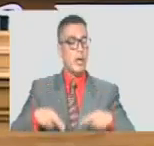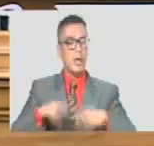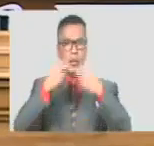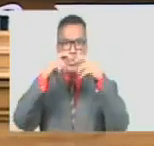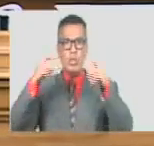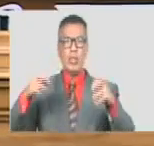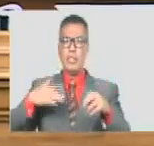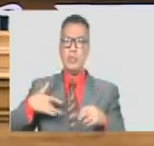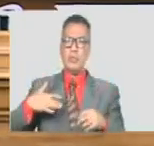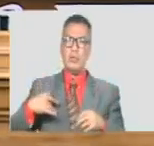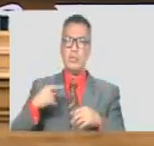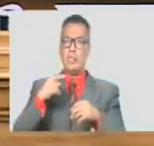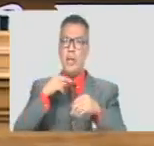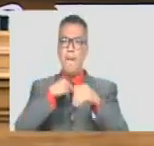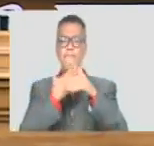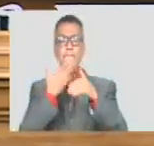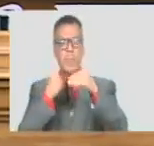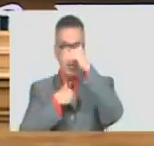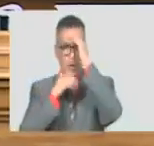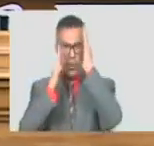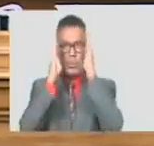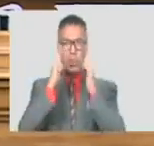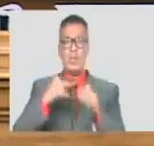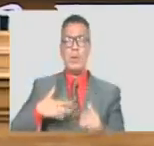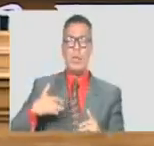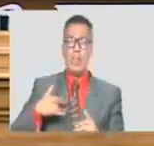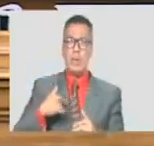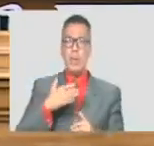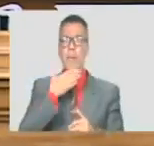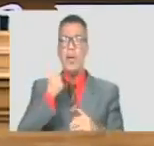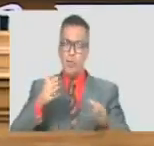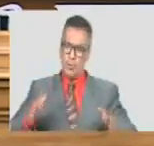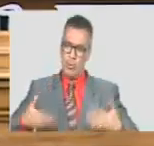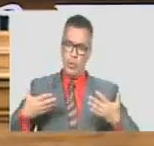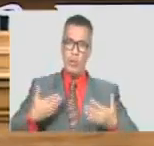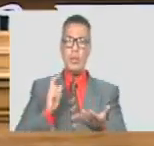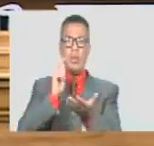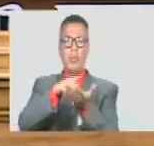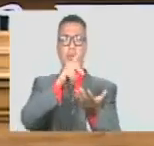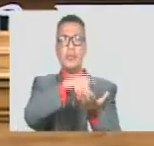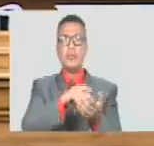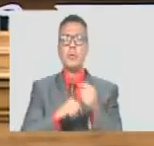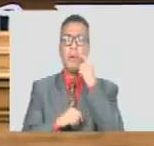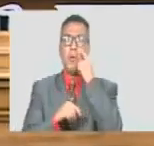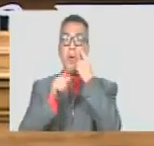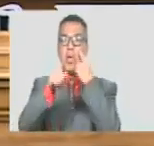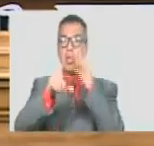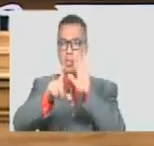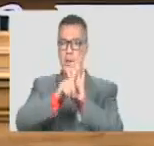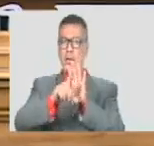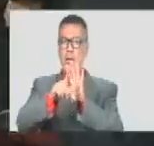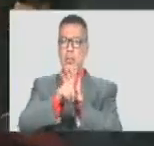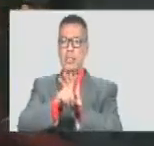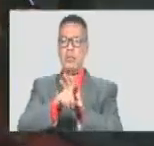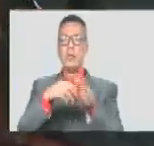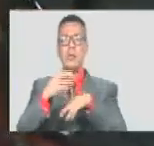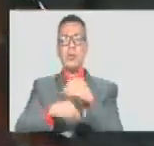se sienten más atendidos y se sienten más motivados a participar. Que esta ley